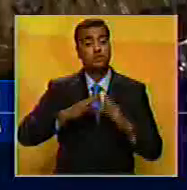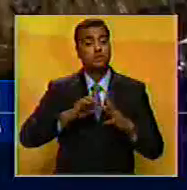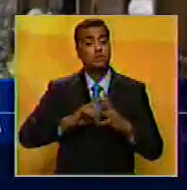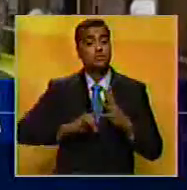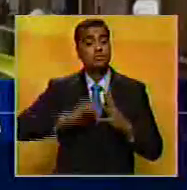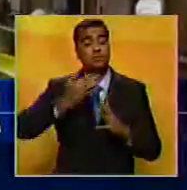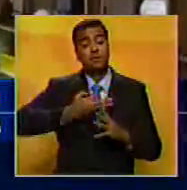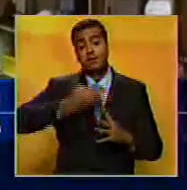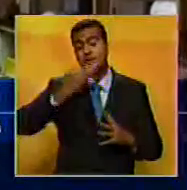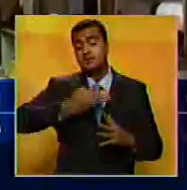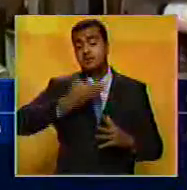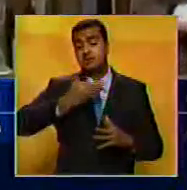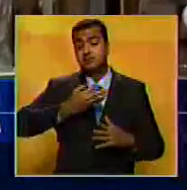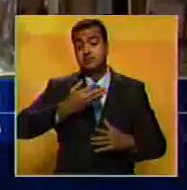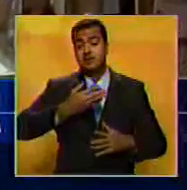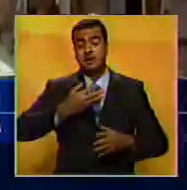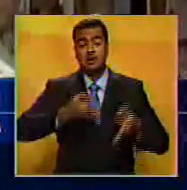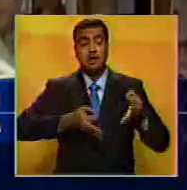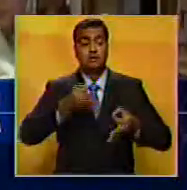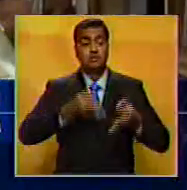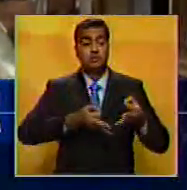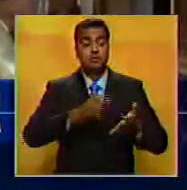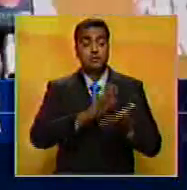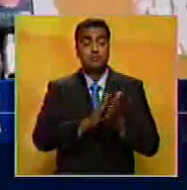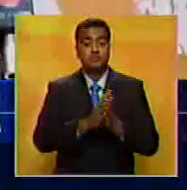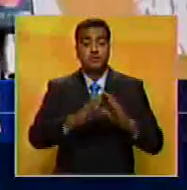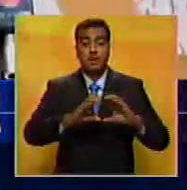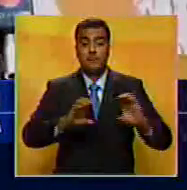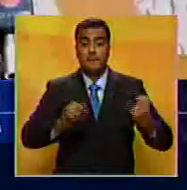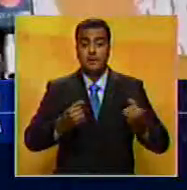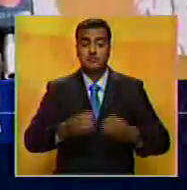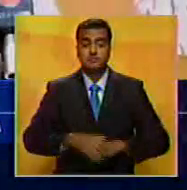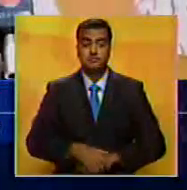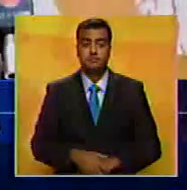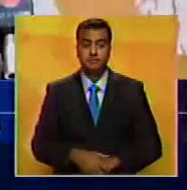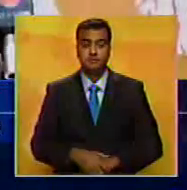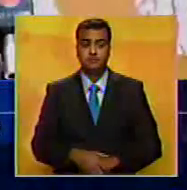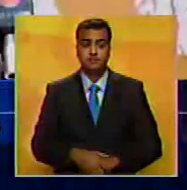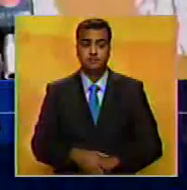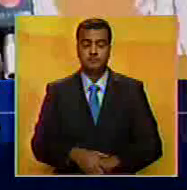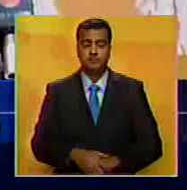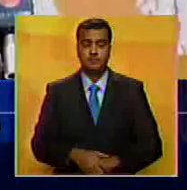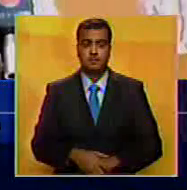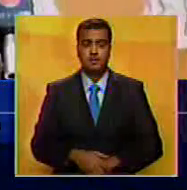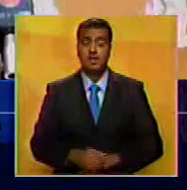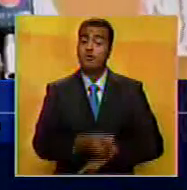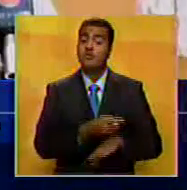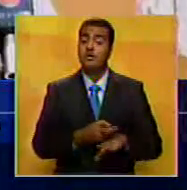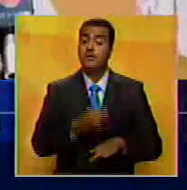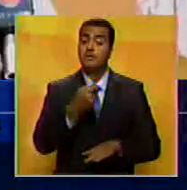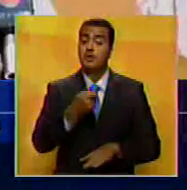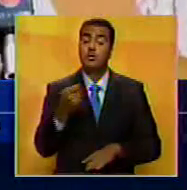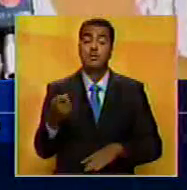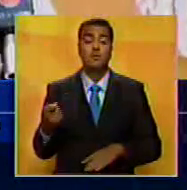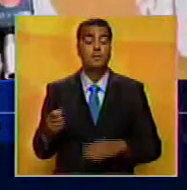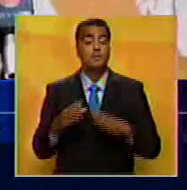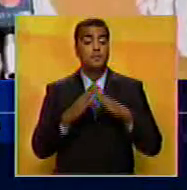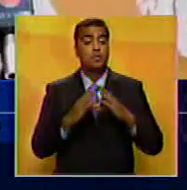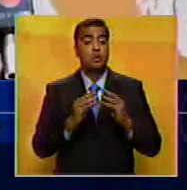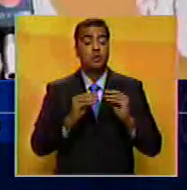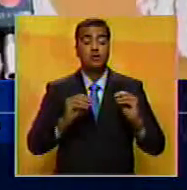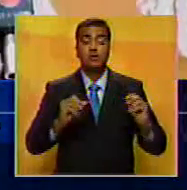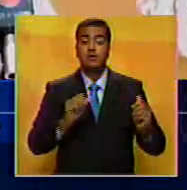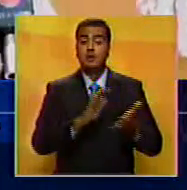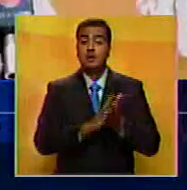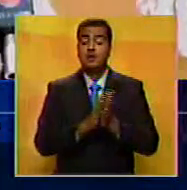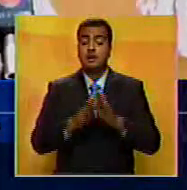para garantizar la justa distribución de la materia prima. Ahora la gobernación va a comprar toda la harina